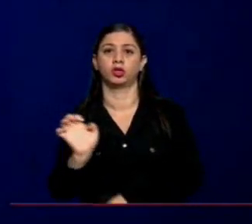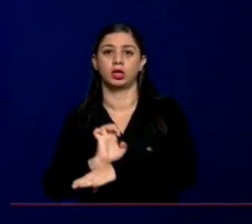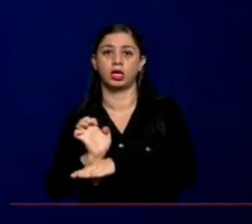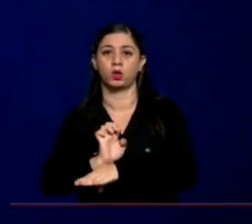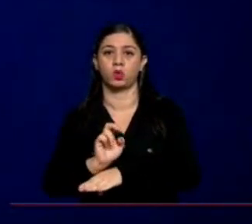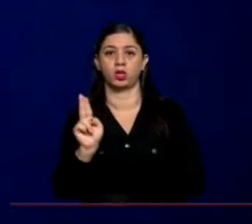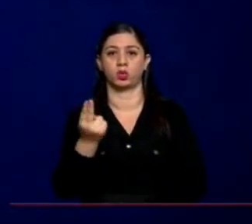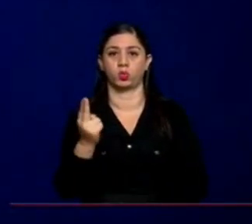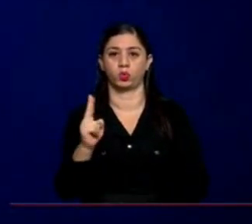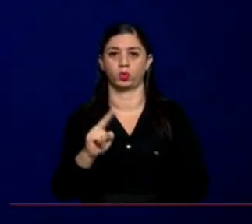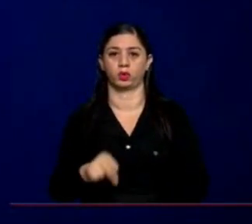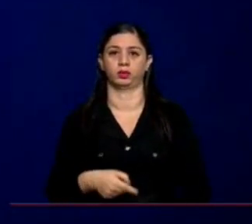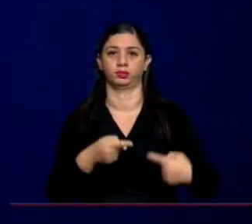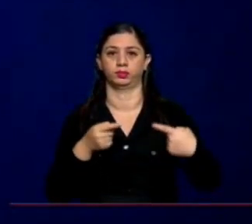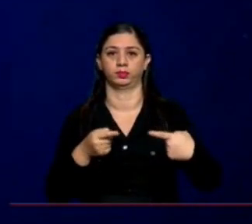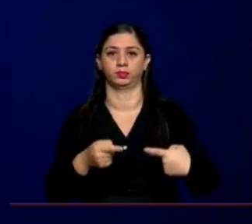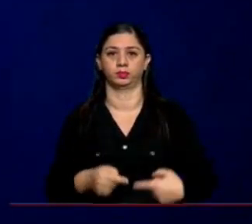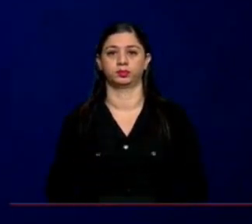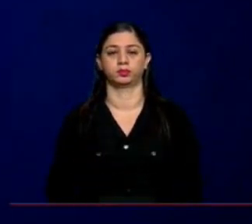ante Uruguay.